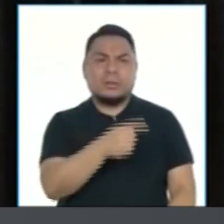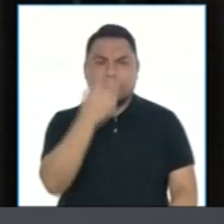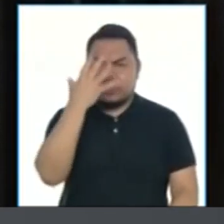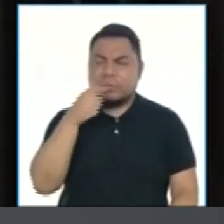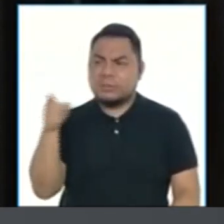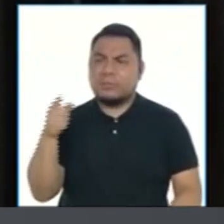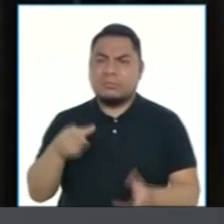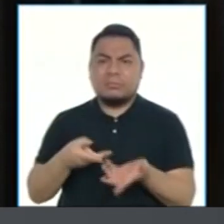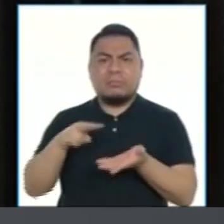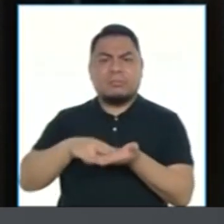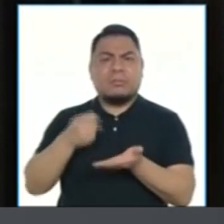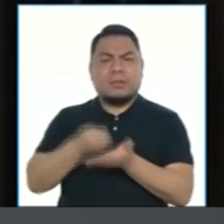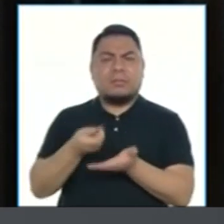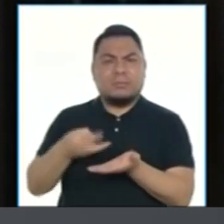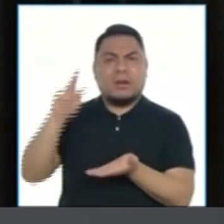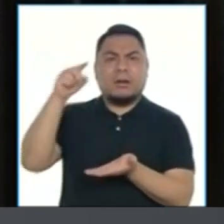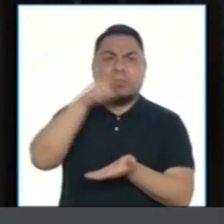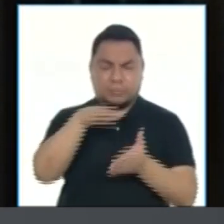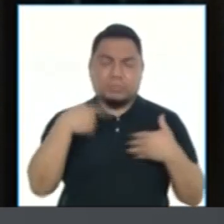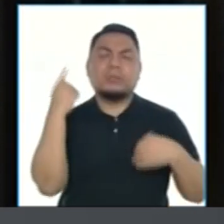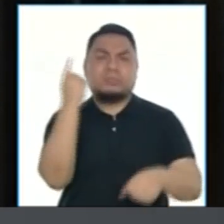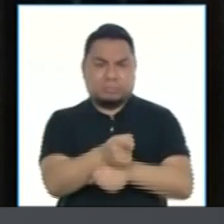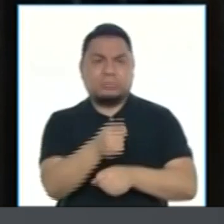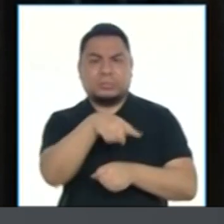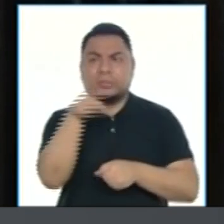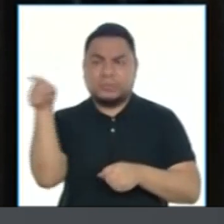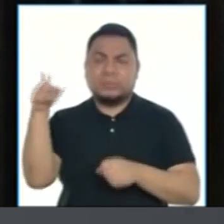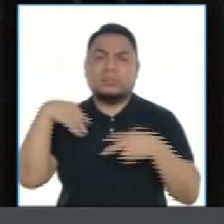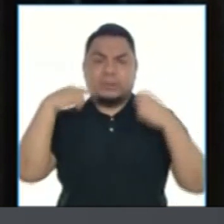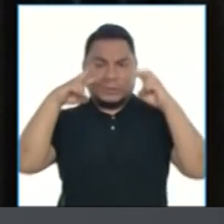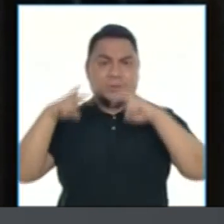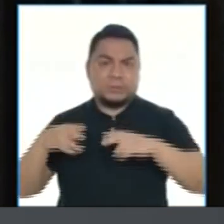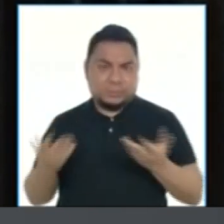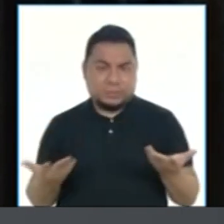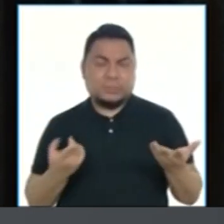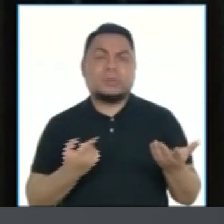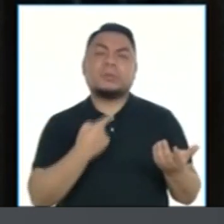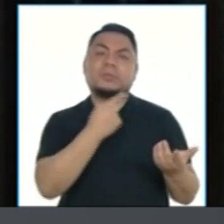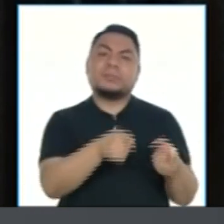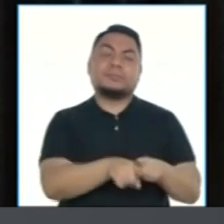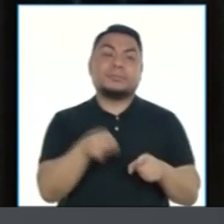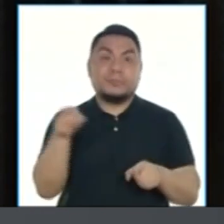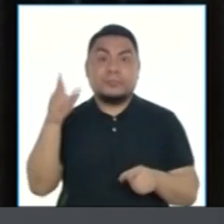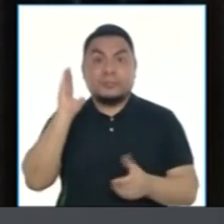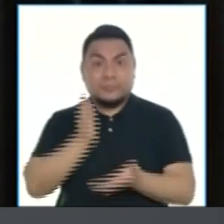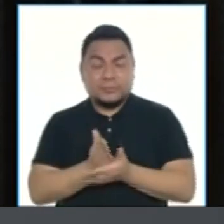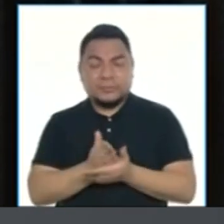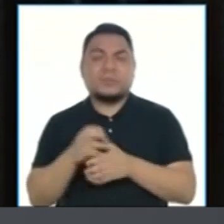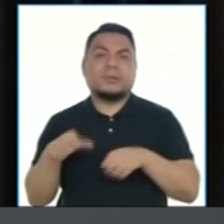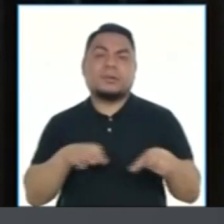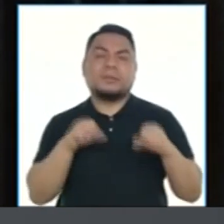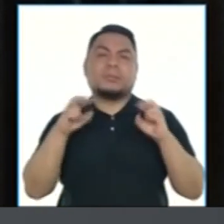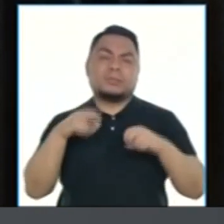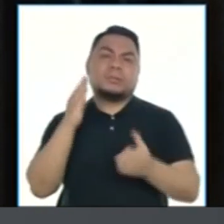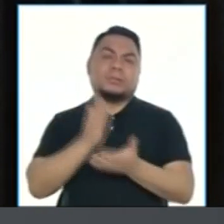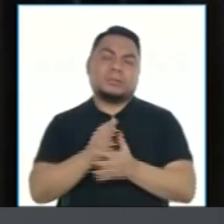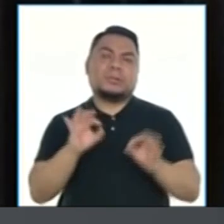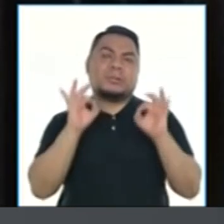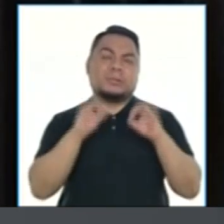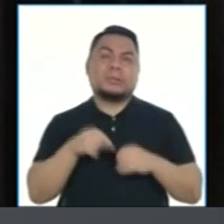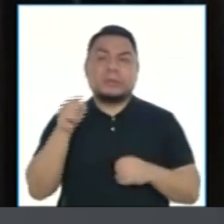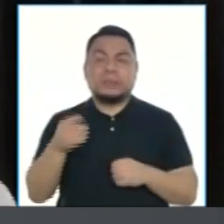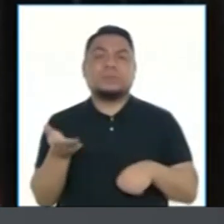unas denuncias, para que realicen las denuncias de tal manera que se pueda investigar, y en el caso que amerite una sanción, que se realicen las sanciones